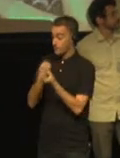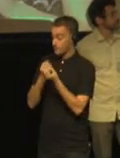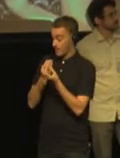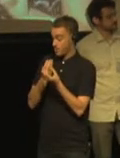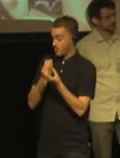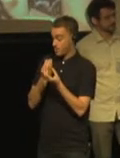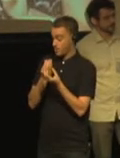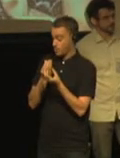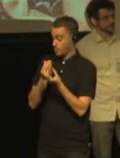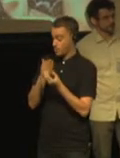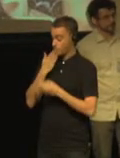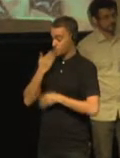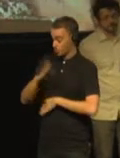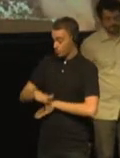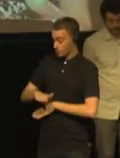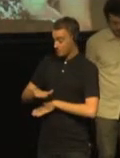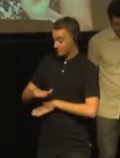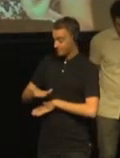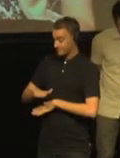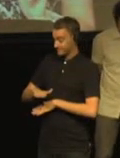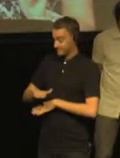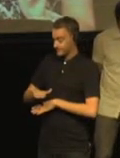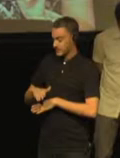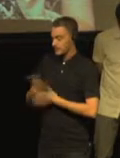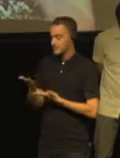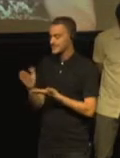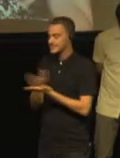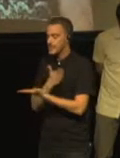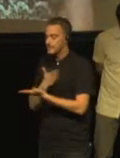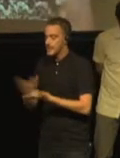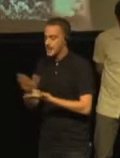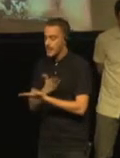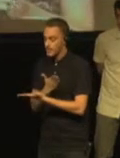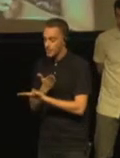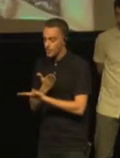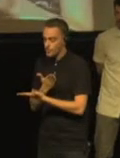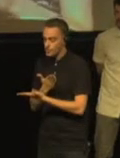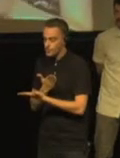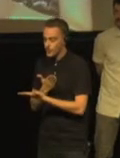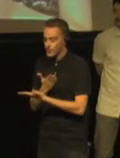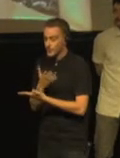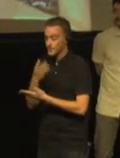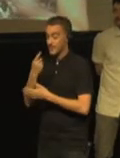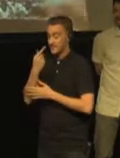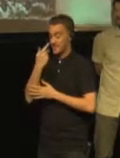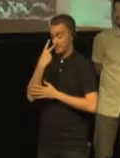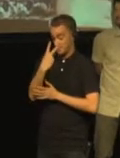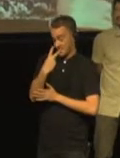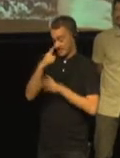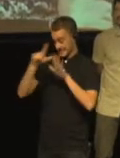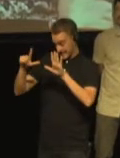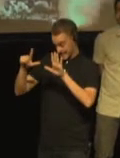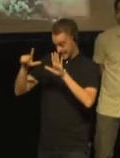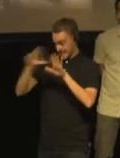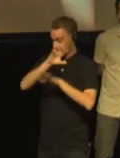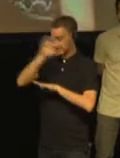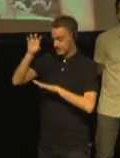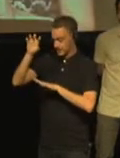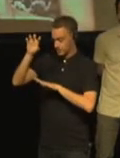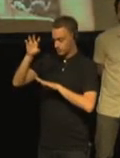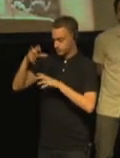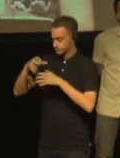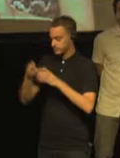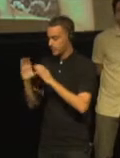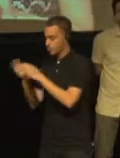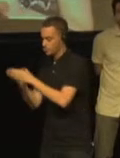nosotros también separamos cada población de cada uno de los 27 estados en aquellos que tienen edades